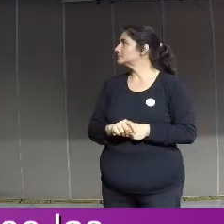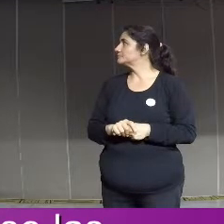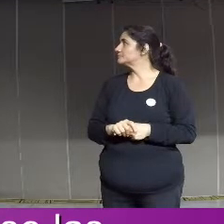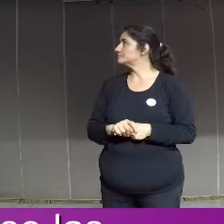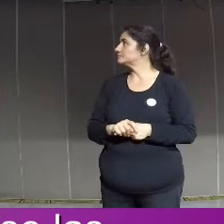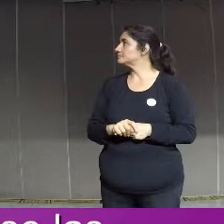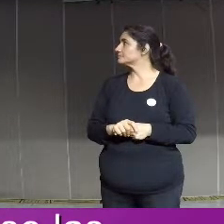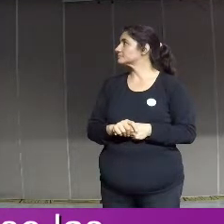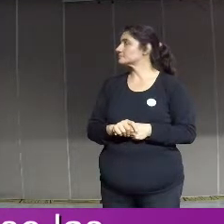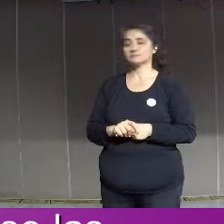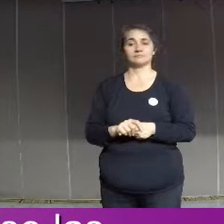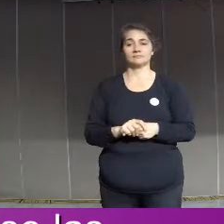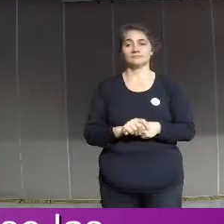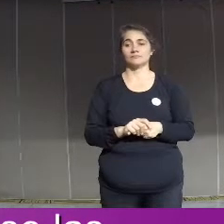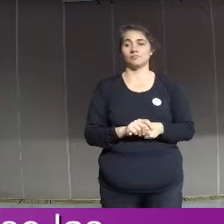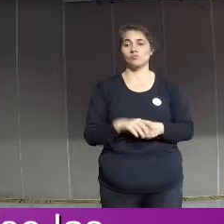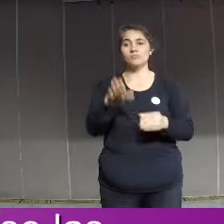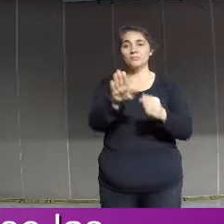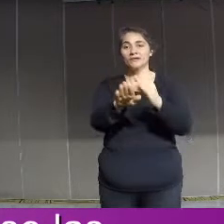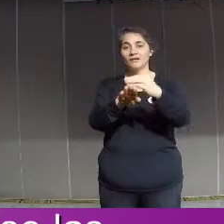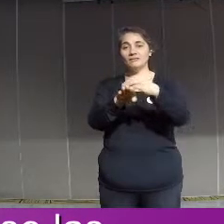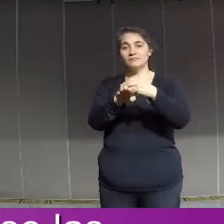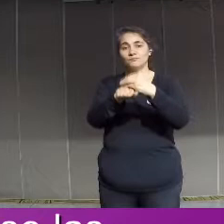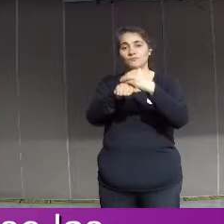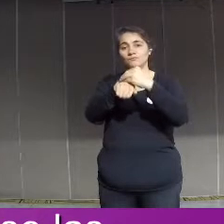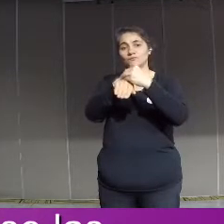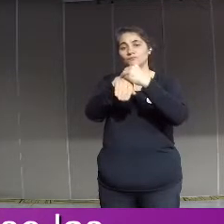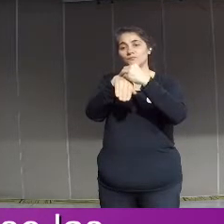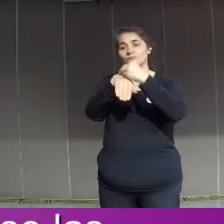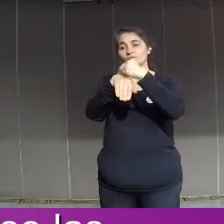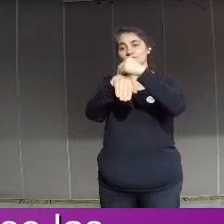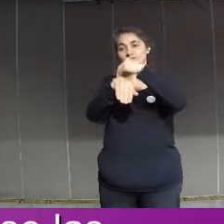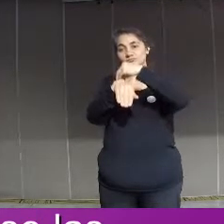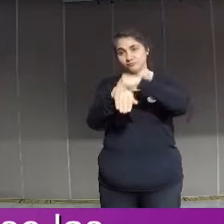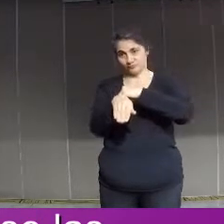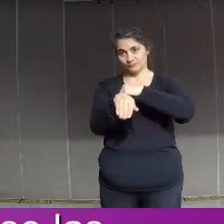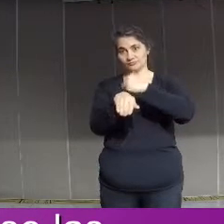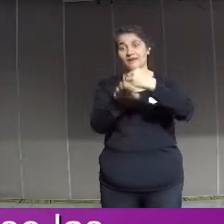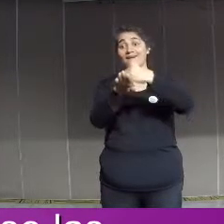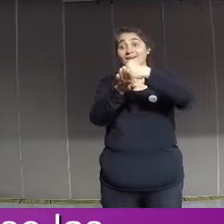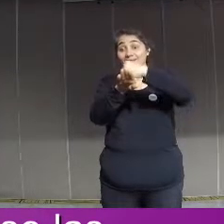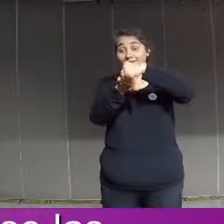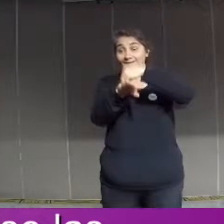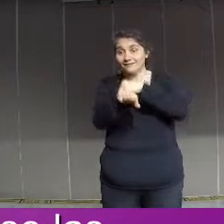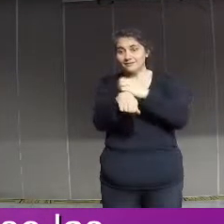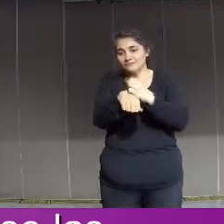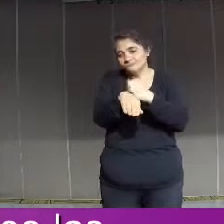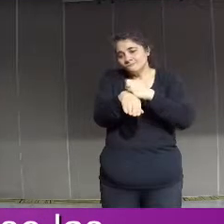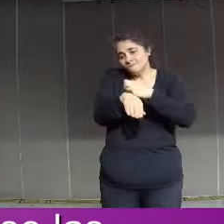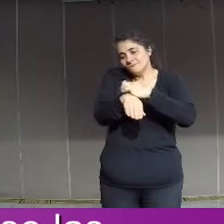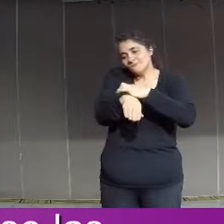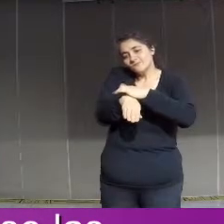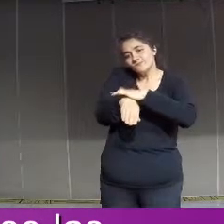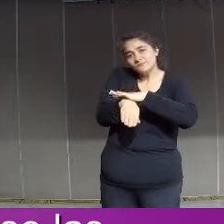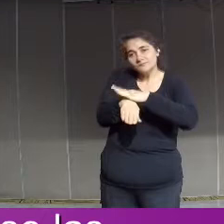el paciente deglute. Ves que la comida está dentro de la boca y empieza acá a discurrir antes de que se